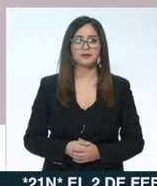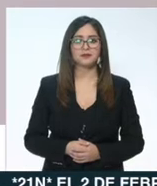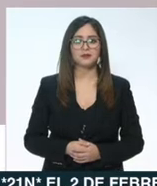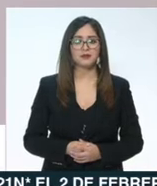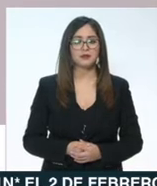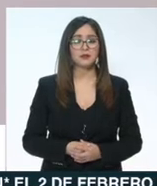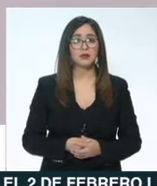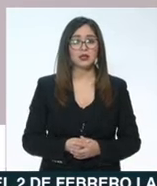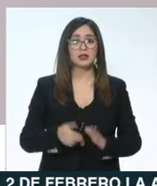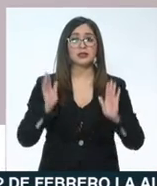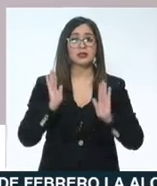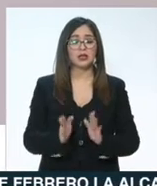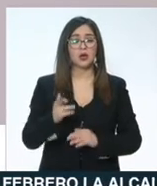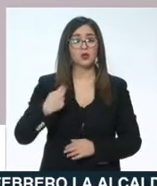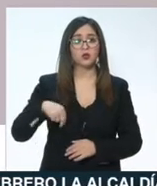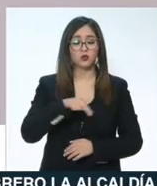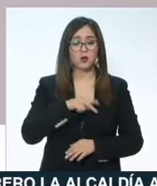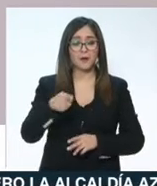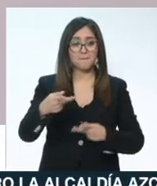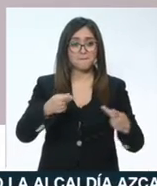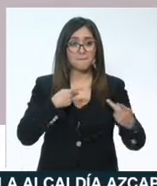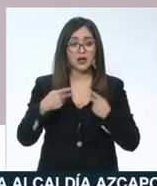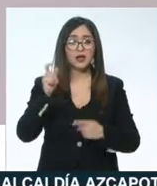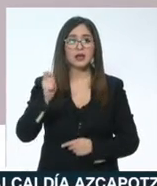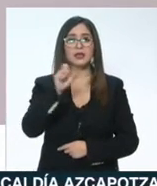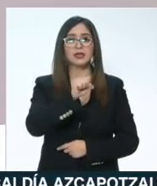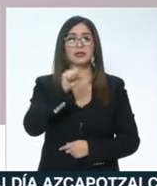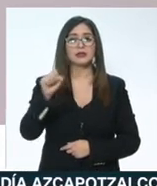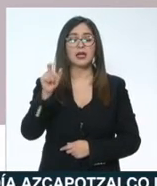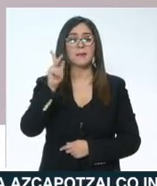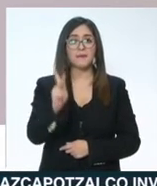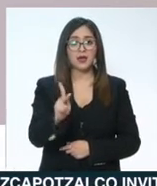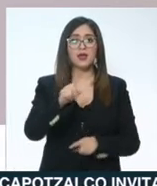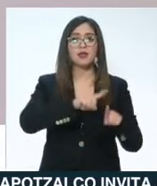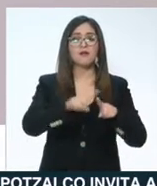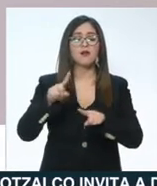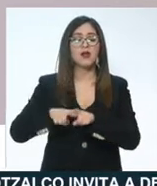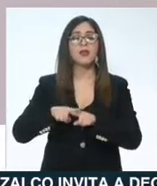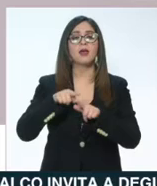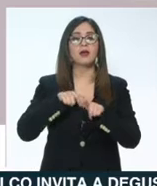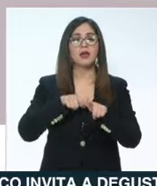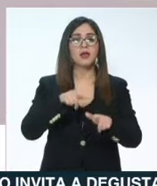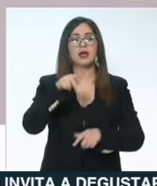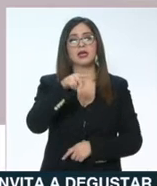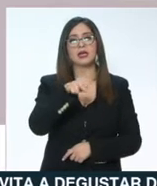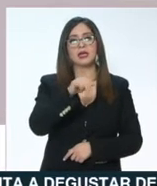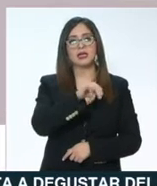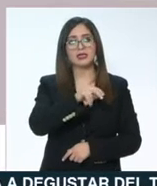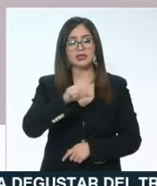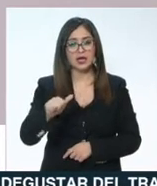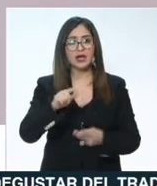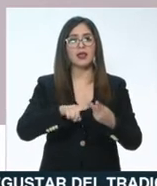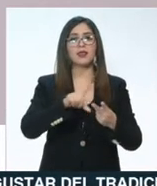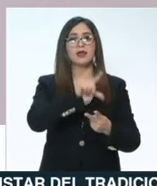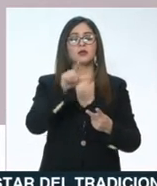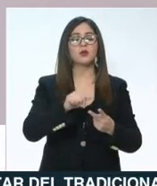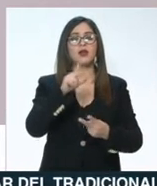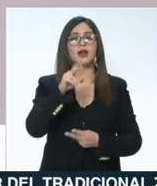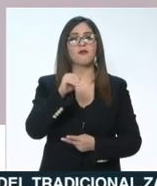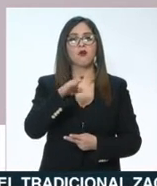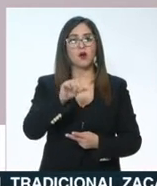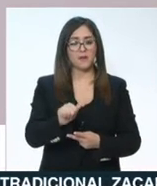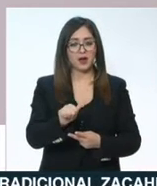Tenemos ya previsto con seguridad pública la ruta que sería por la calle de Niza, llegar al Paseo de la